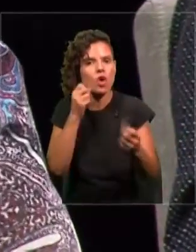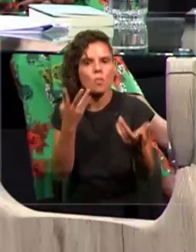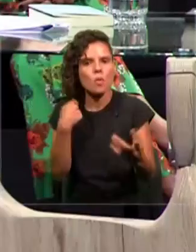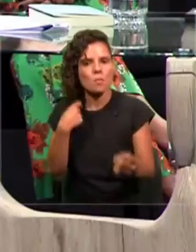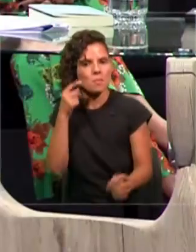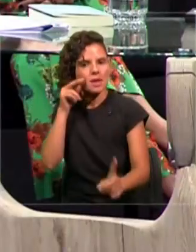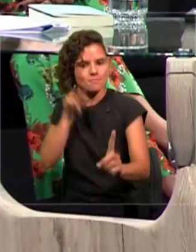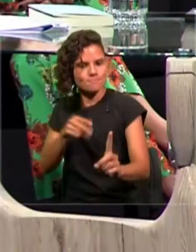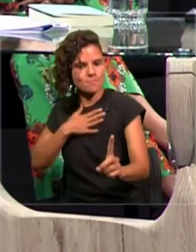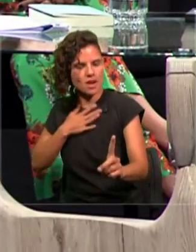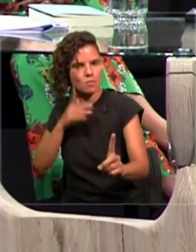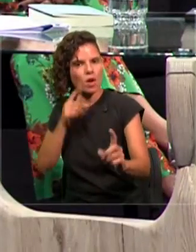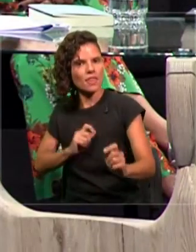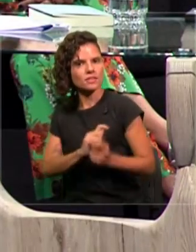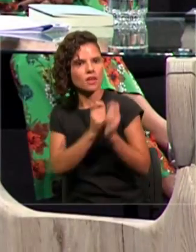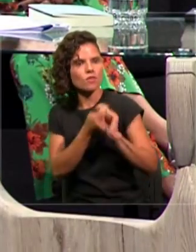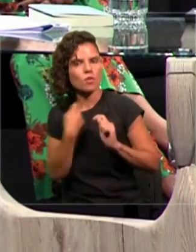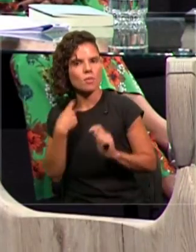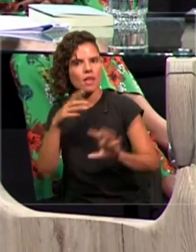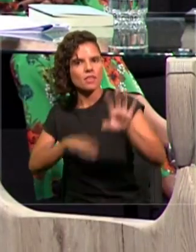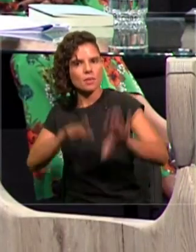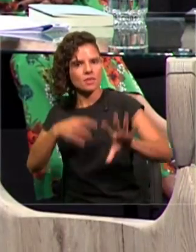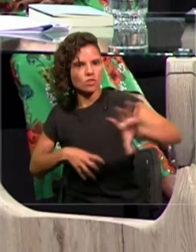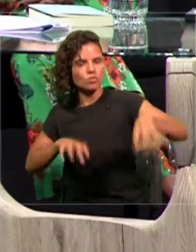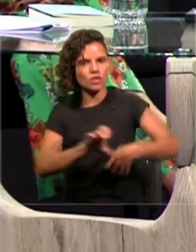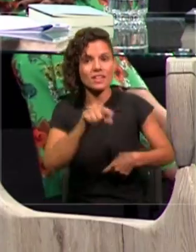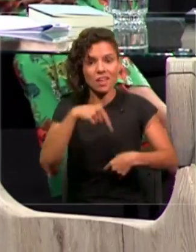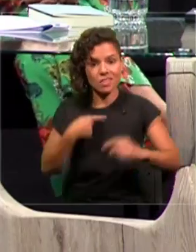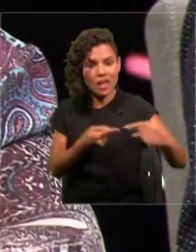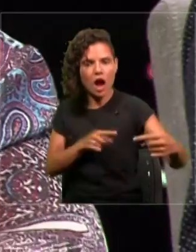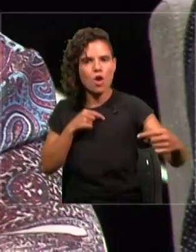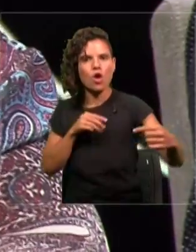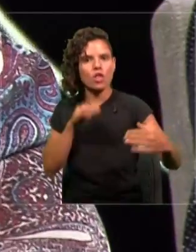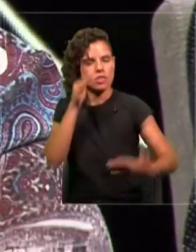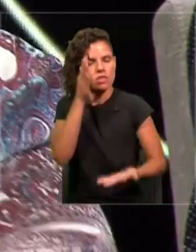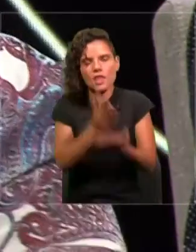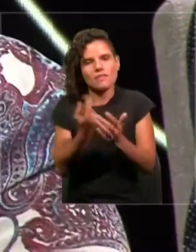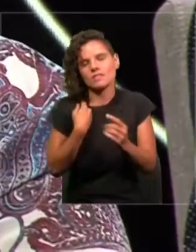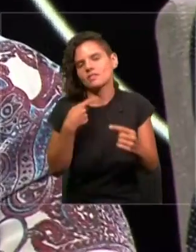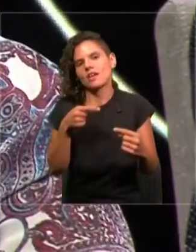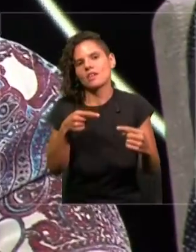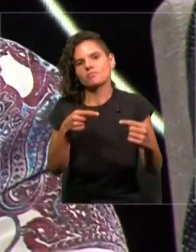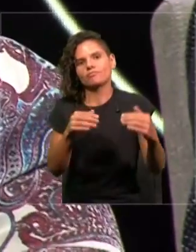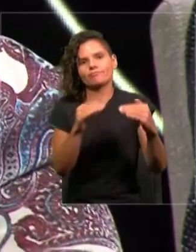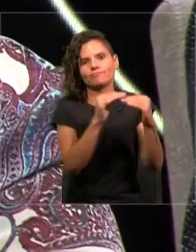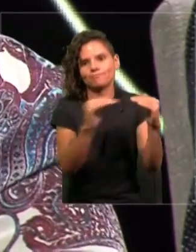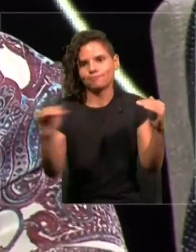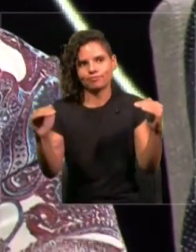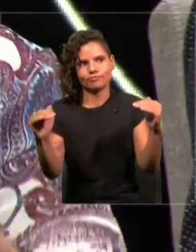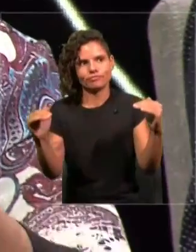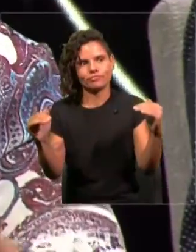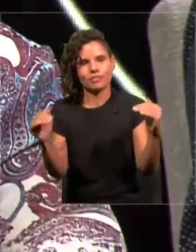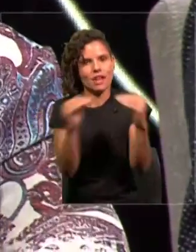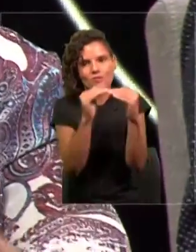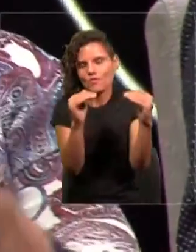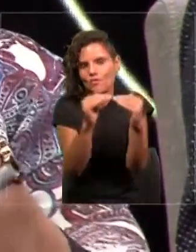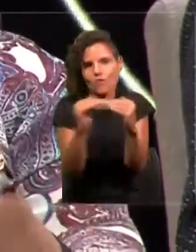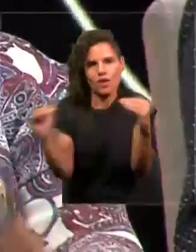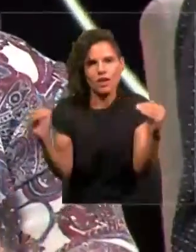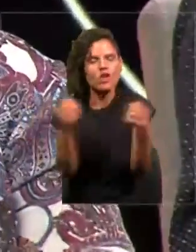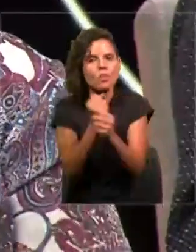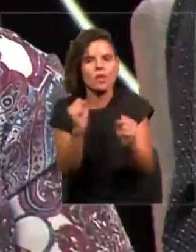Y además el diálogo debe hacerse de manera horizontal. Es imposible comenzar a dialogar con la idea